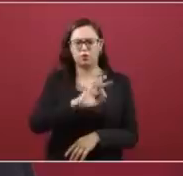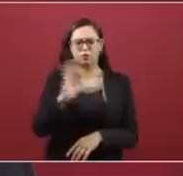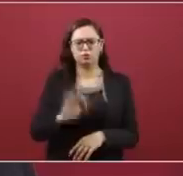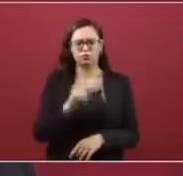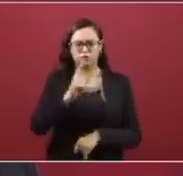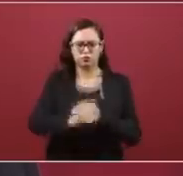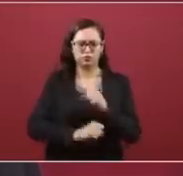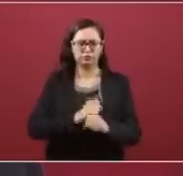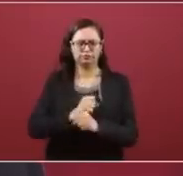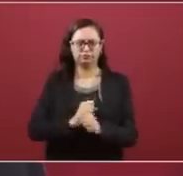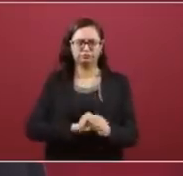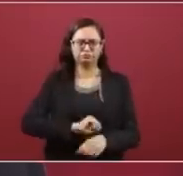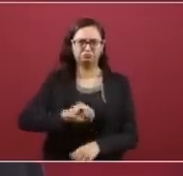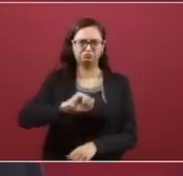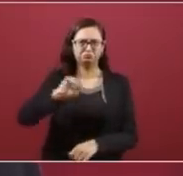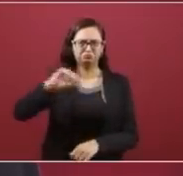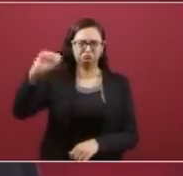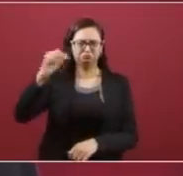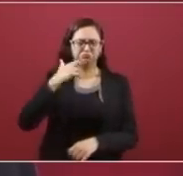anual.